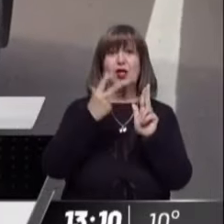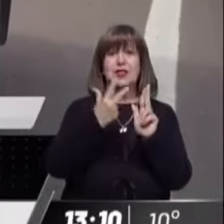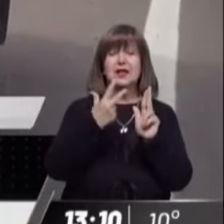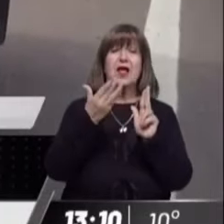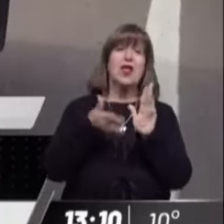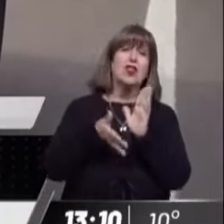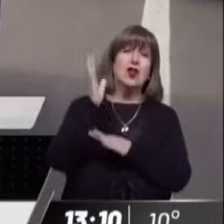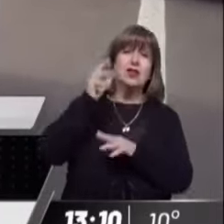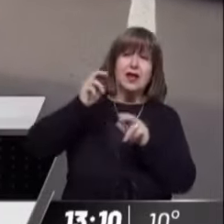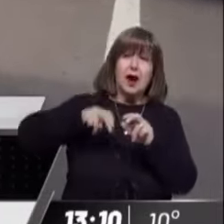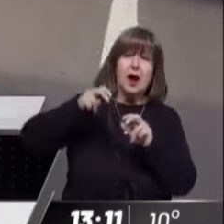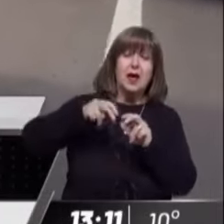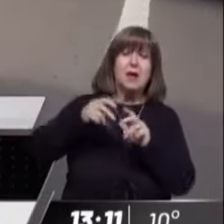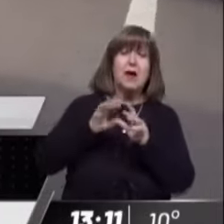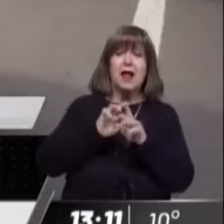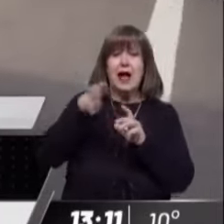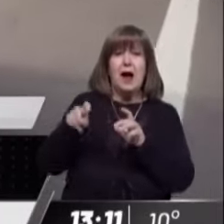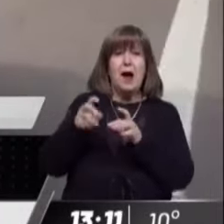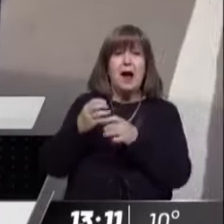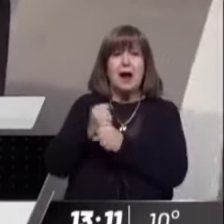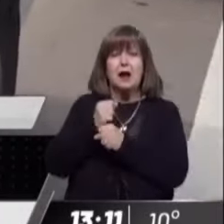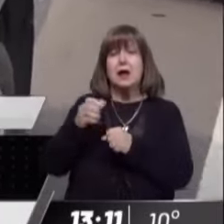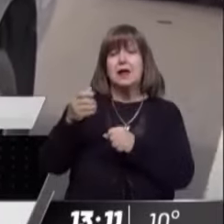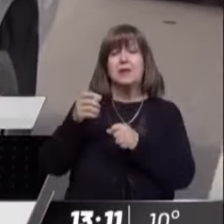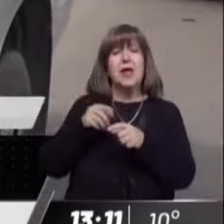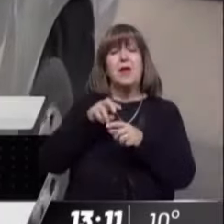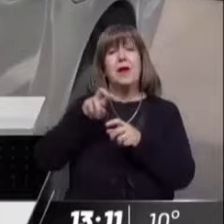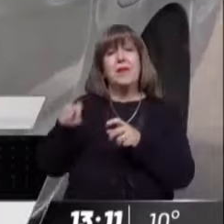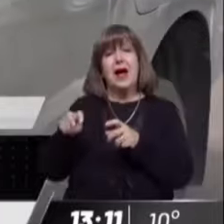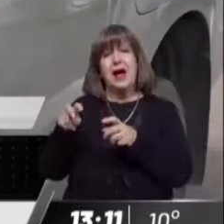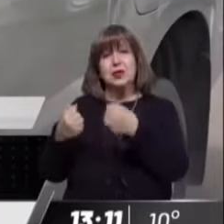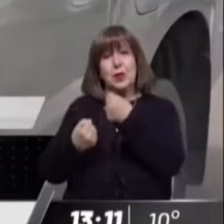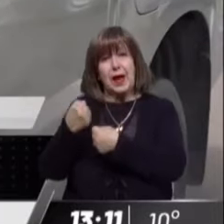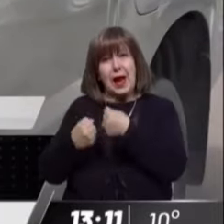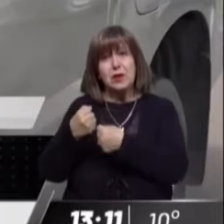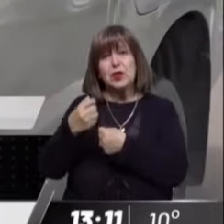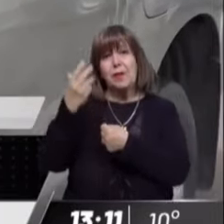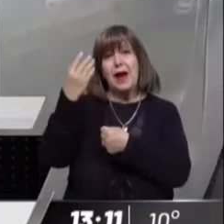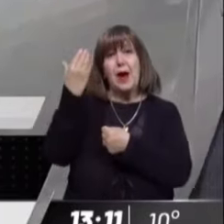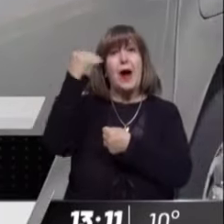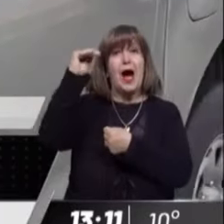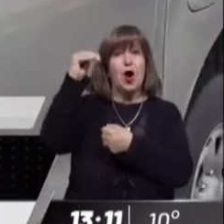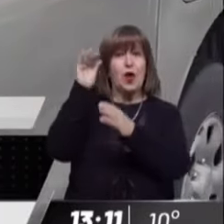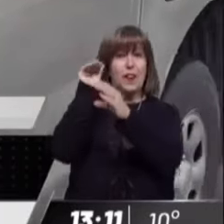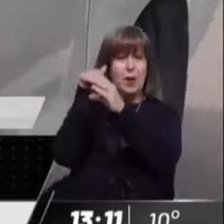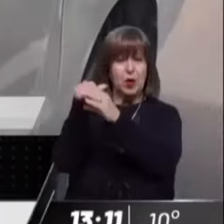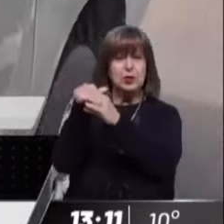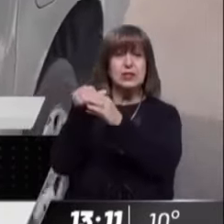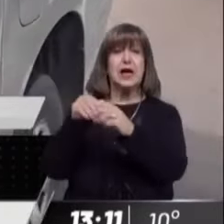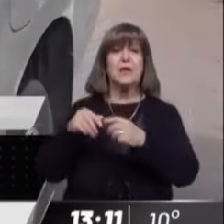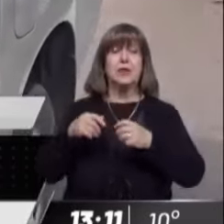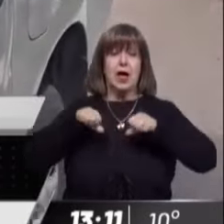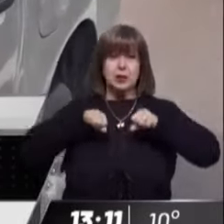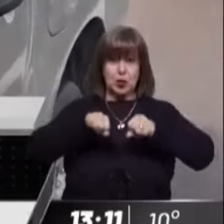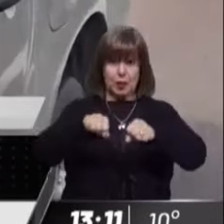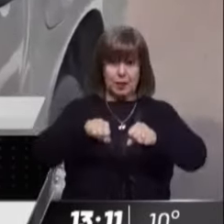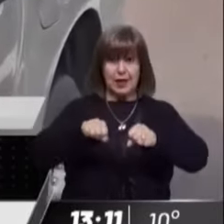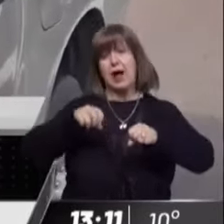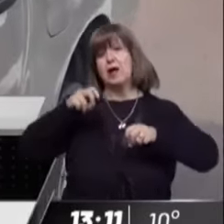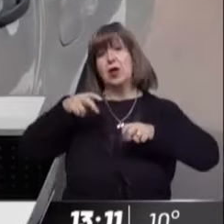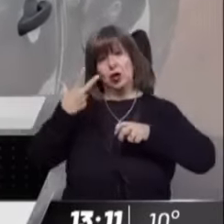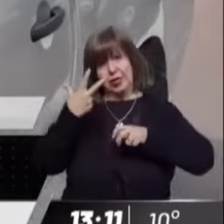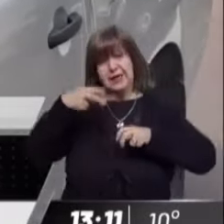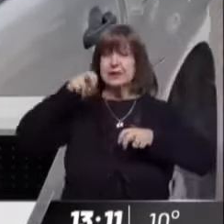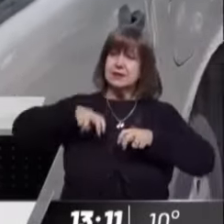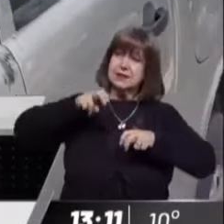los asaltados. Y dejaron aquí la camioneta y escaparon, se dieron a la fuga con el dinero. Y por lo que se puede ver, en el interior de la camioneta no hay nada, no hay